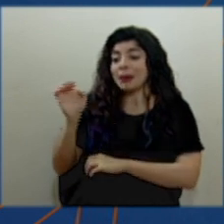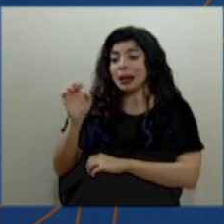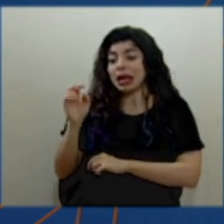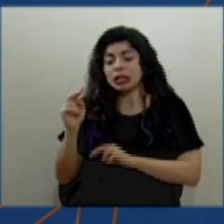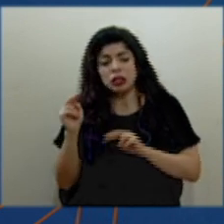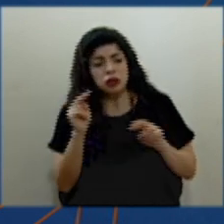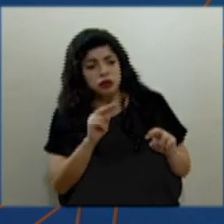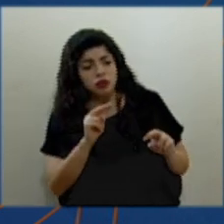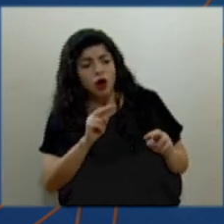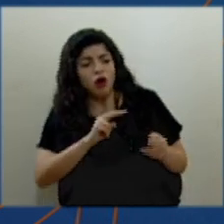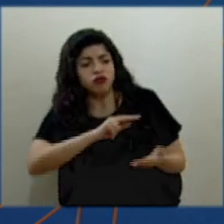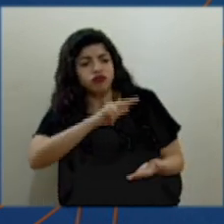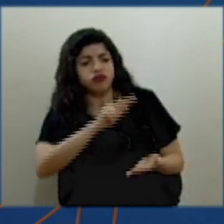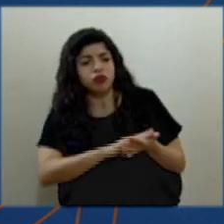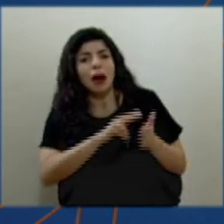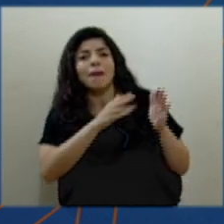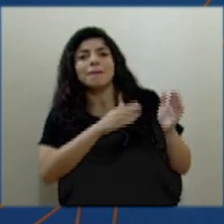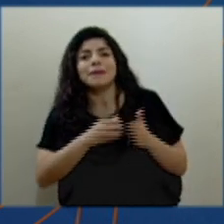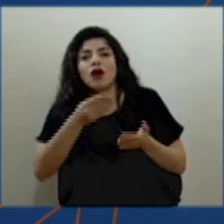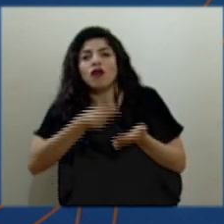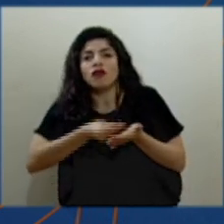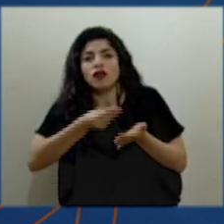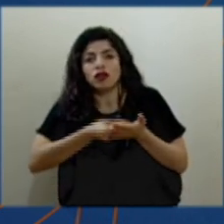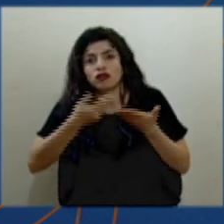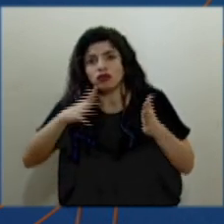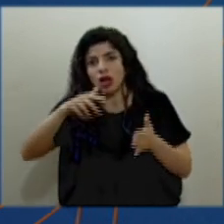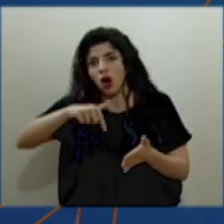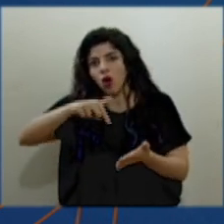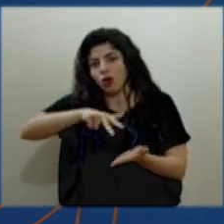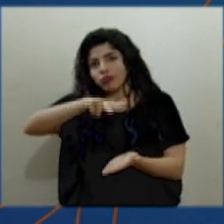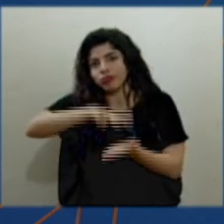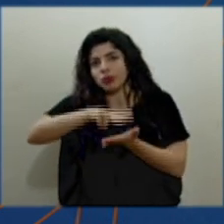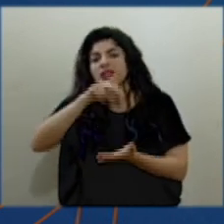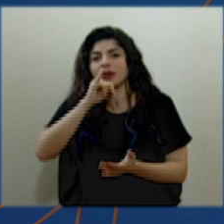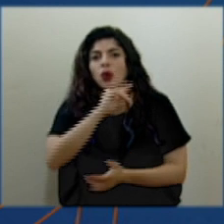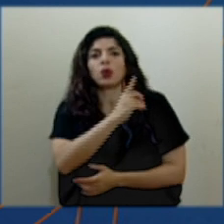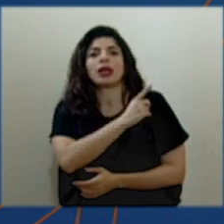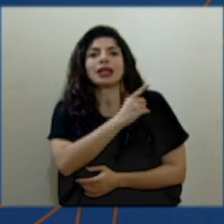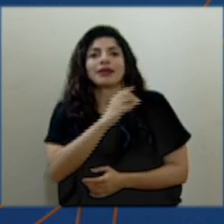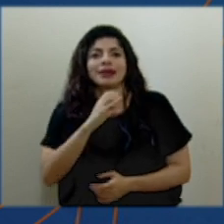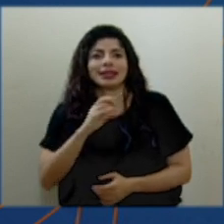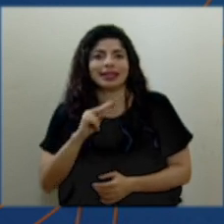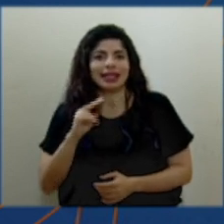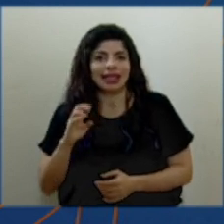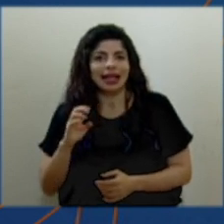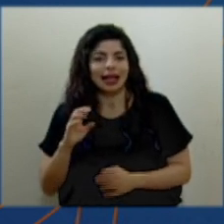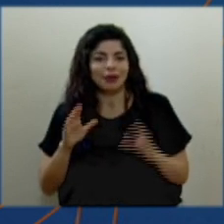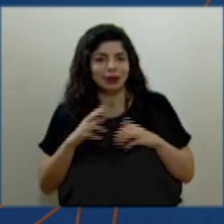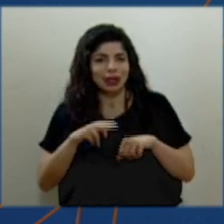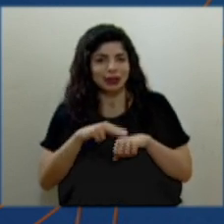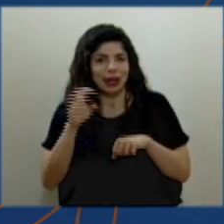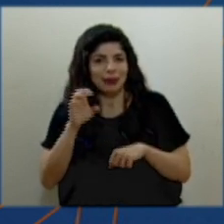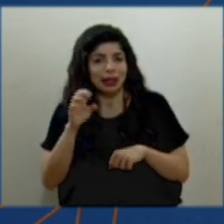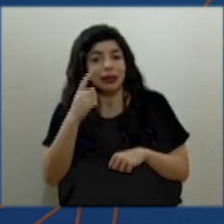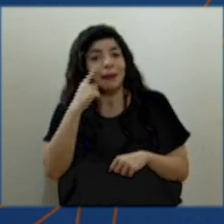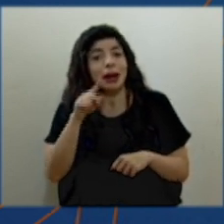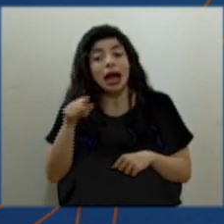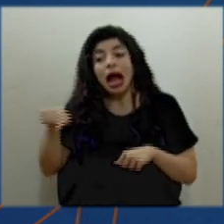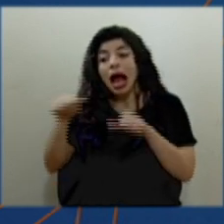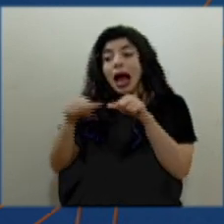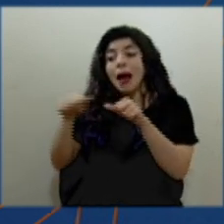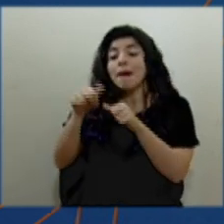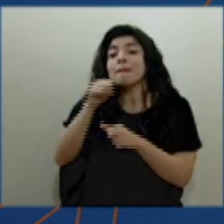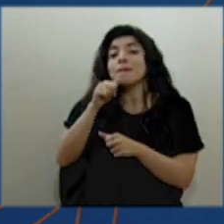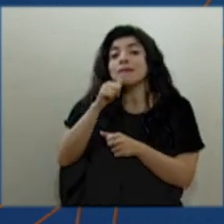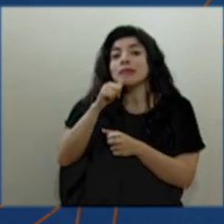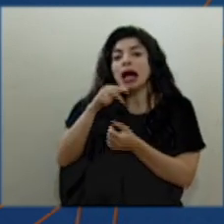por eso se ha generado un plan de inversión que hoy fue aprobado por la Junta Directiva de la CNE para poder indemnizar al sector